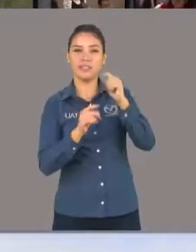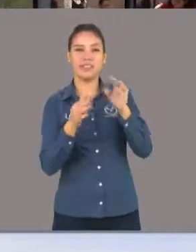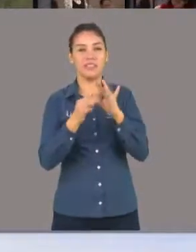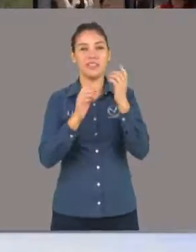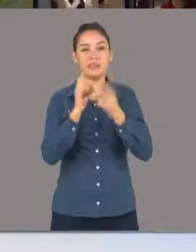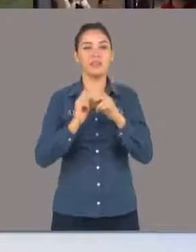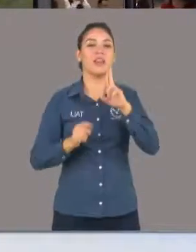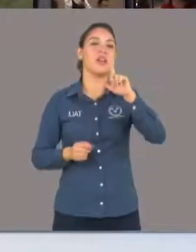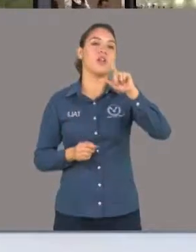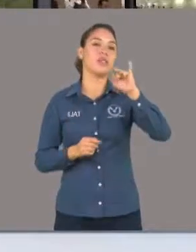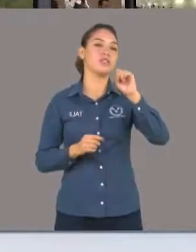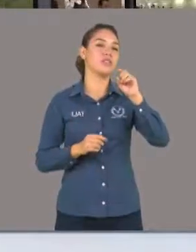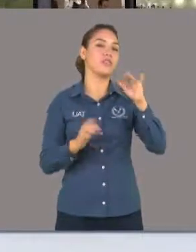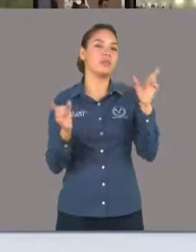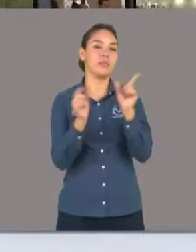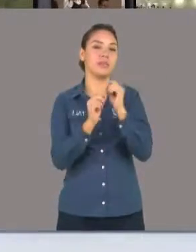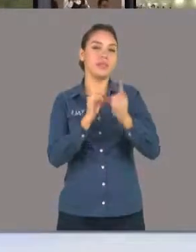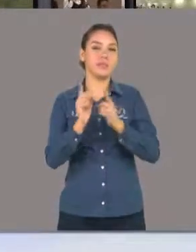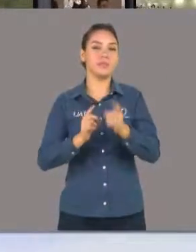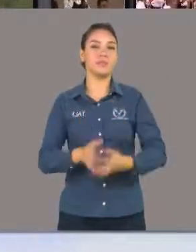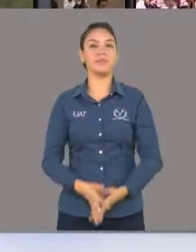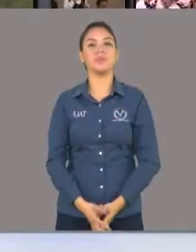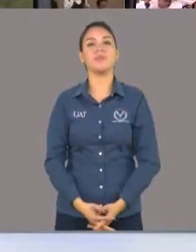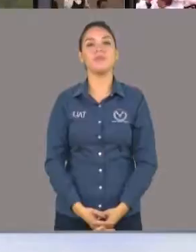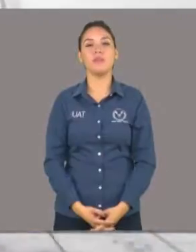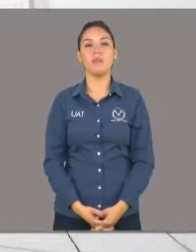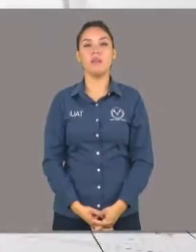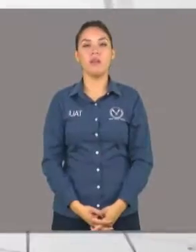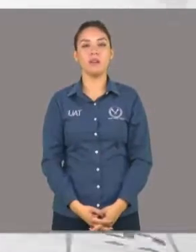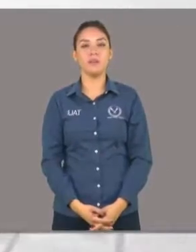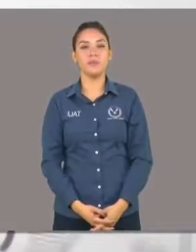De esto y más nos habla Luis Sosa a través de Deportes en Corto.